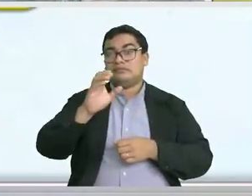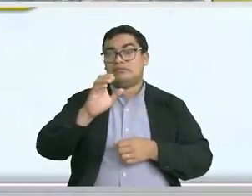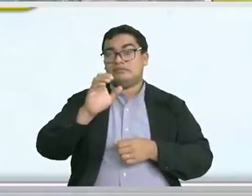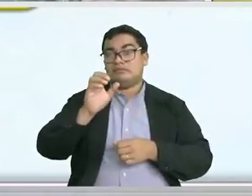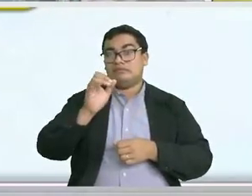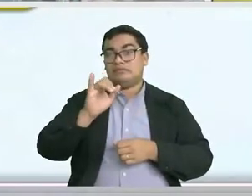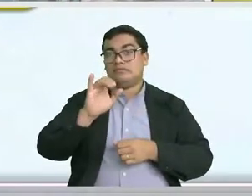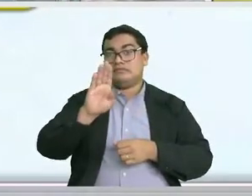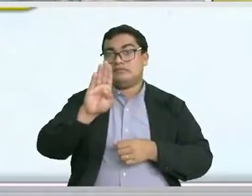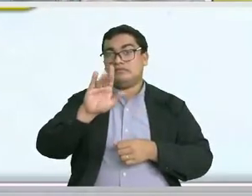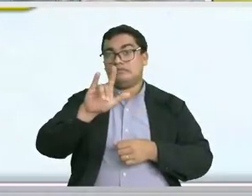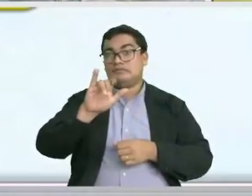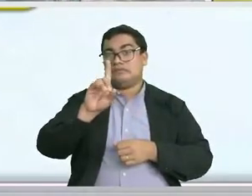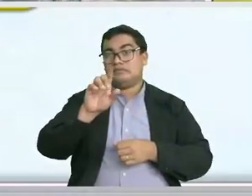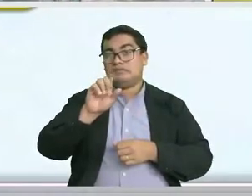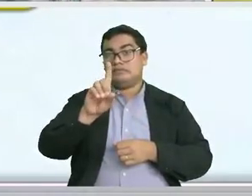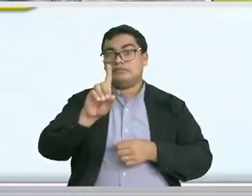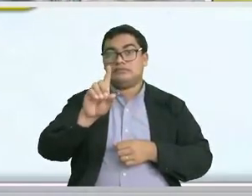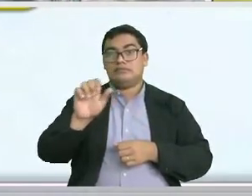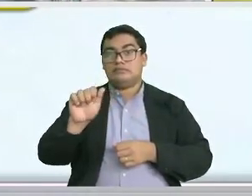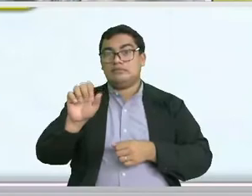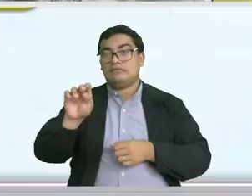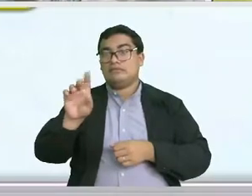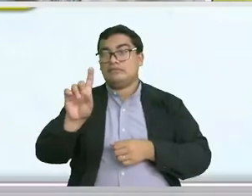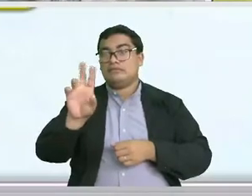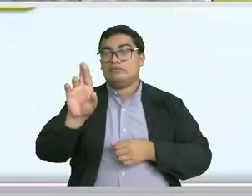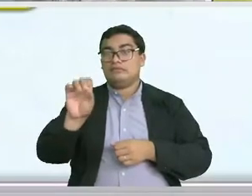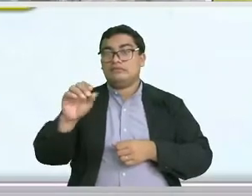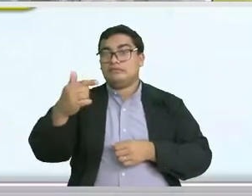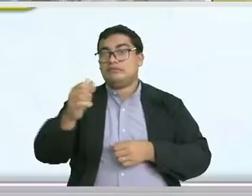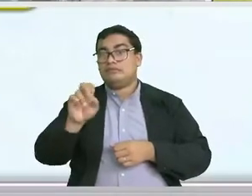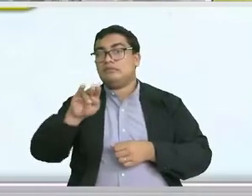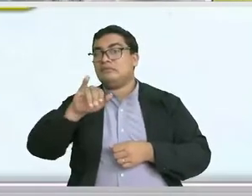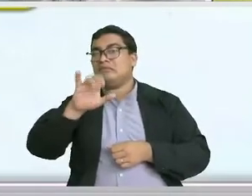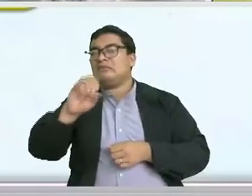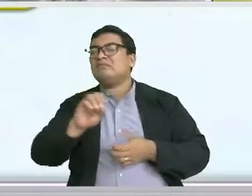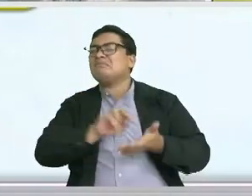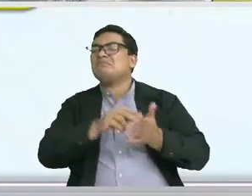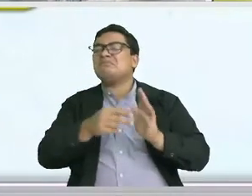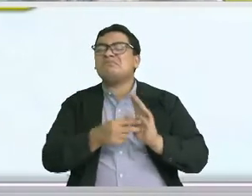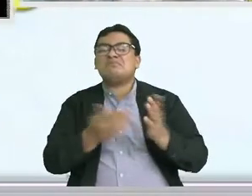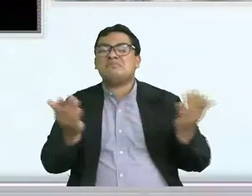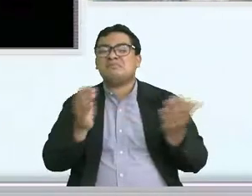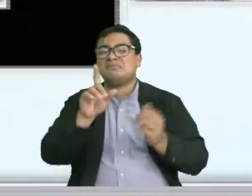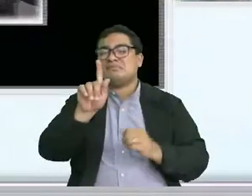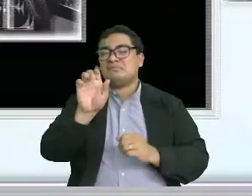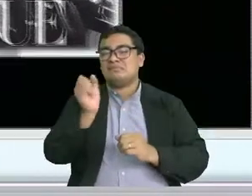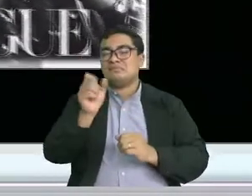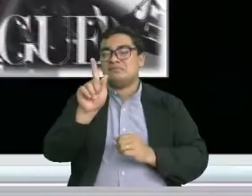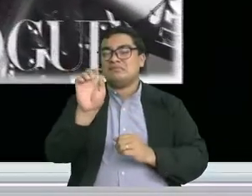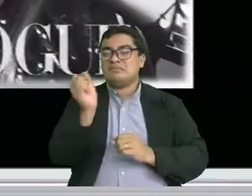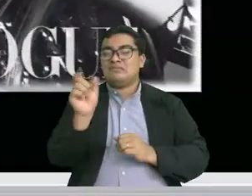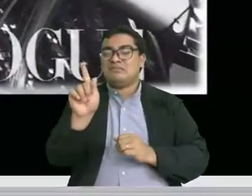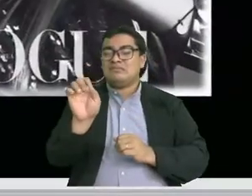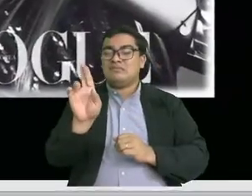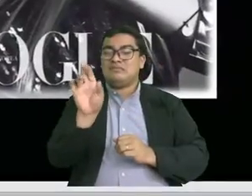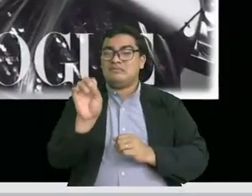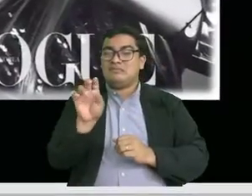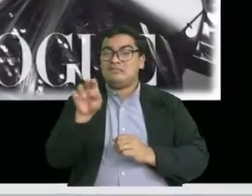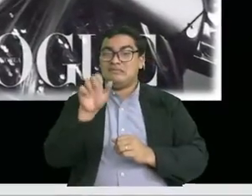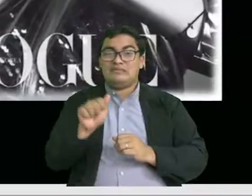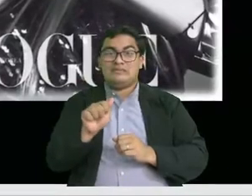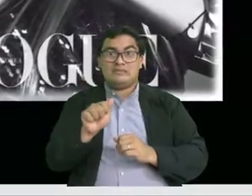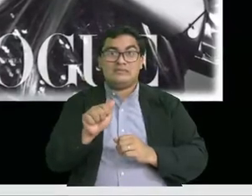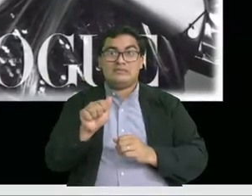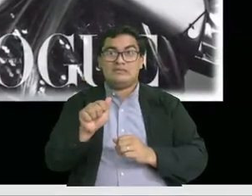androgénica. Androgénico se refiere a la testosterona. Entonces, la testosterona no